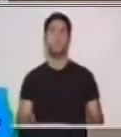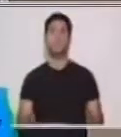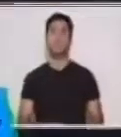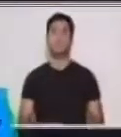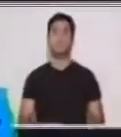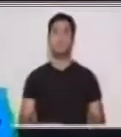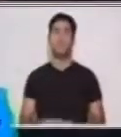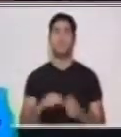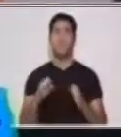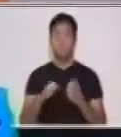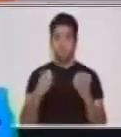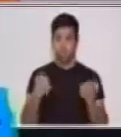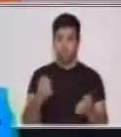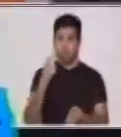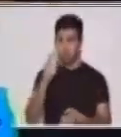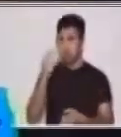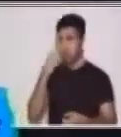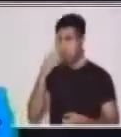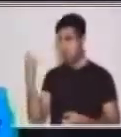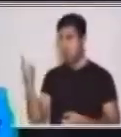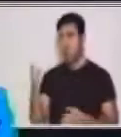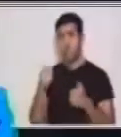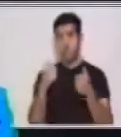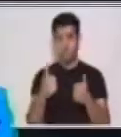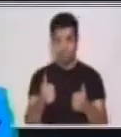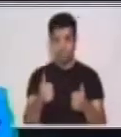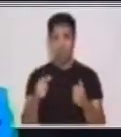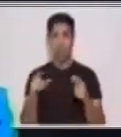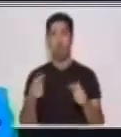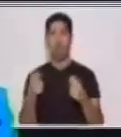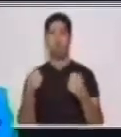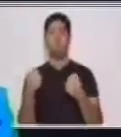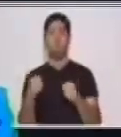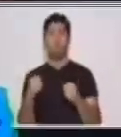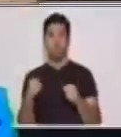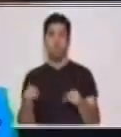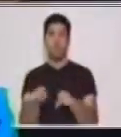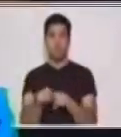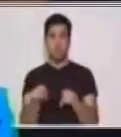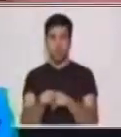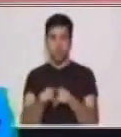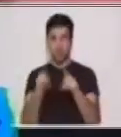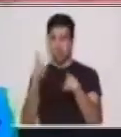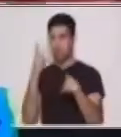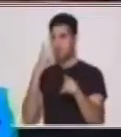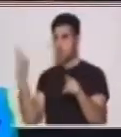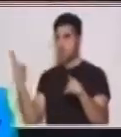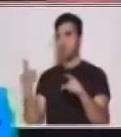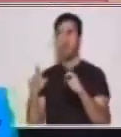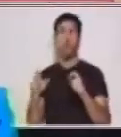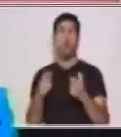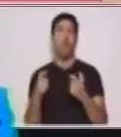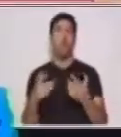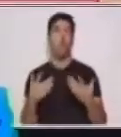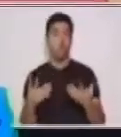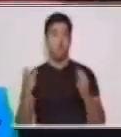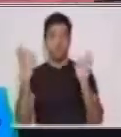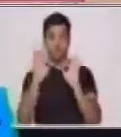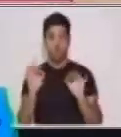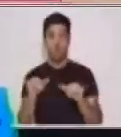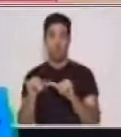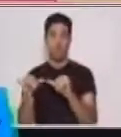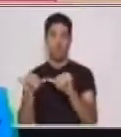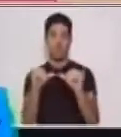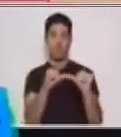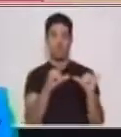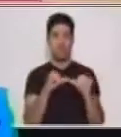Entonces quiero que observes este lado. Ahora le voy a dar vuelta. Quiero que observes este otro, si son del mismo tamaño, porque es el